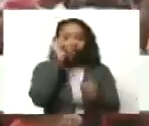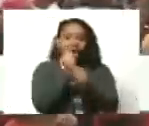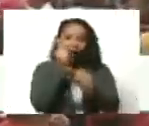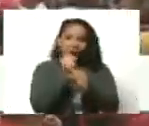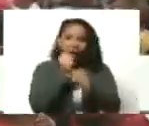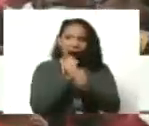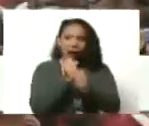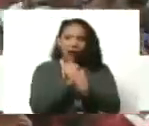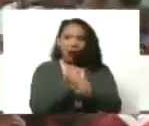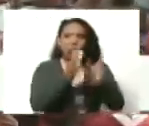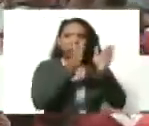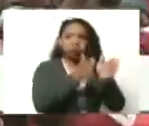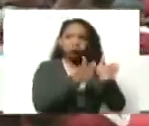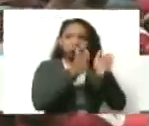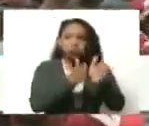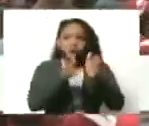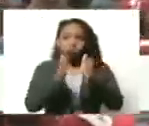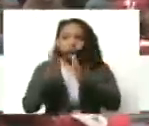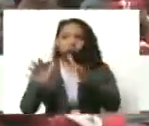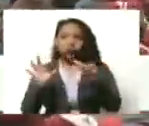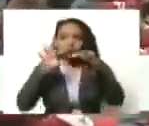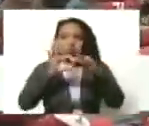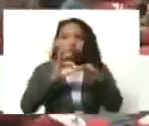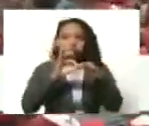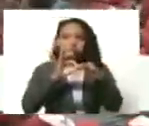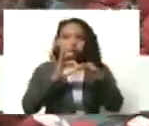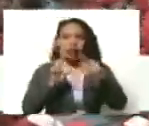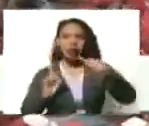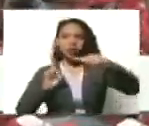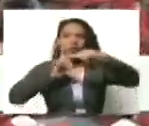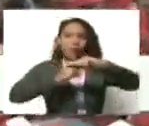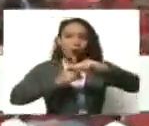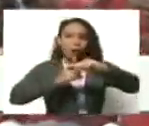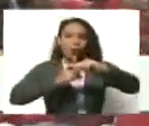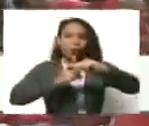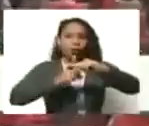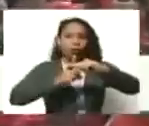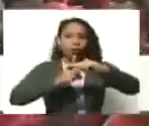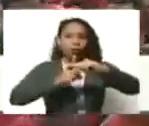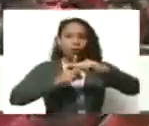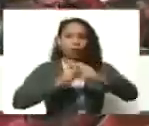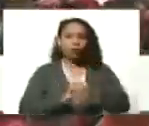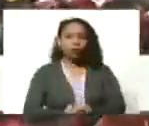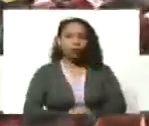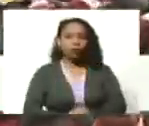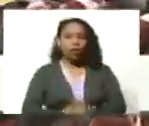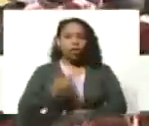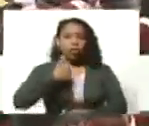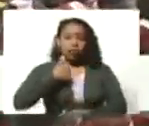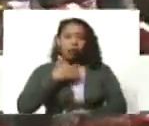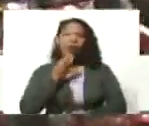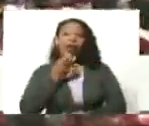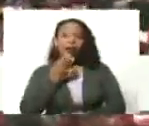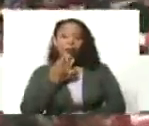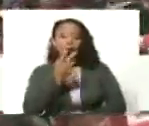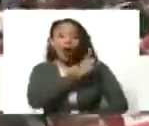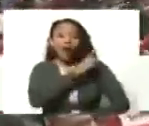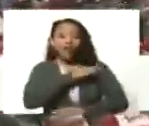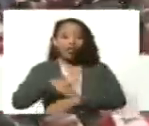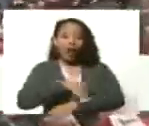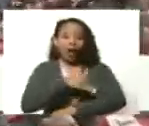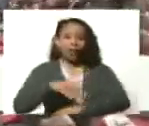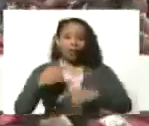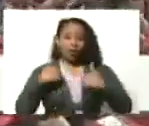Trabajando, organizando, uniendo y sumando. Si yo soy jefe de calle,